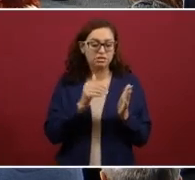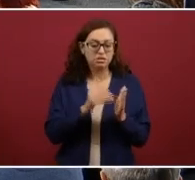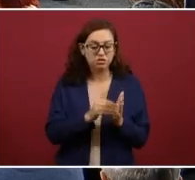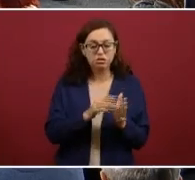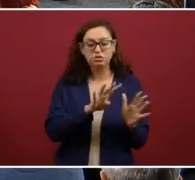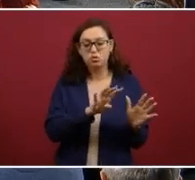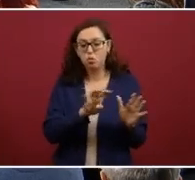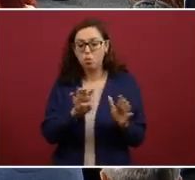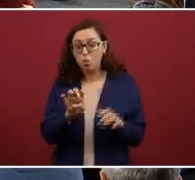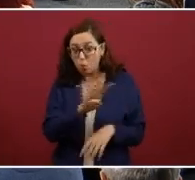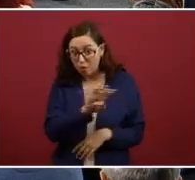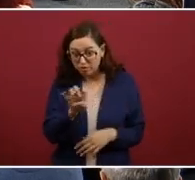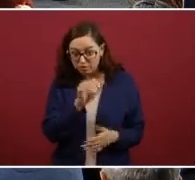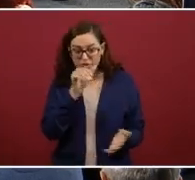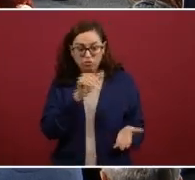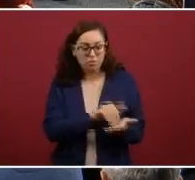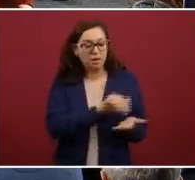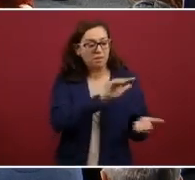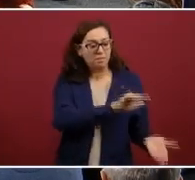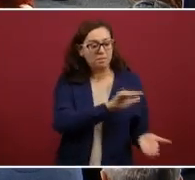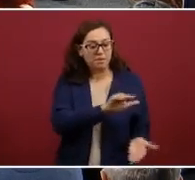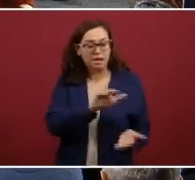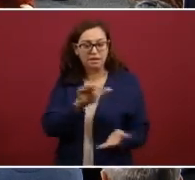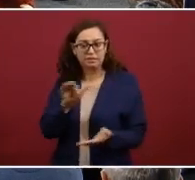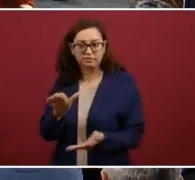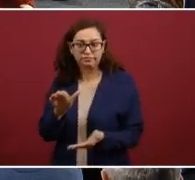3.400.000 a